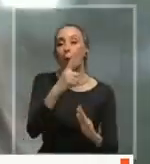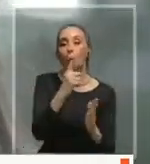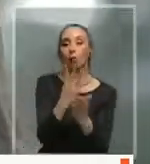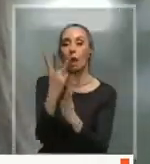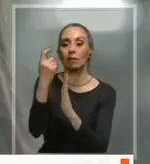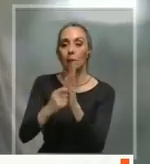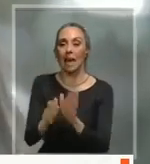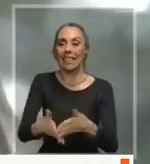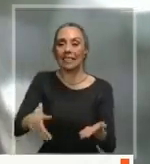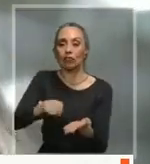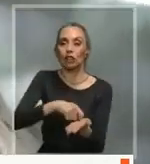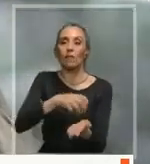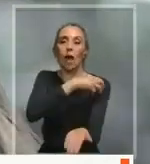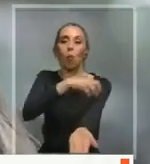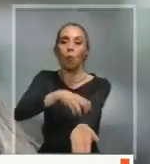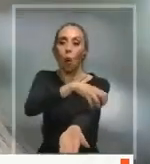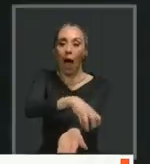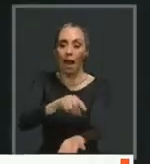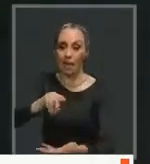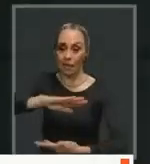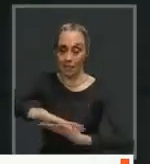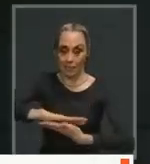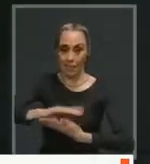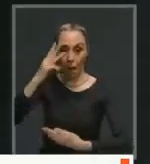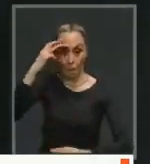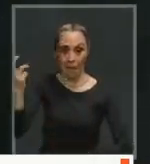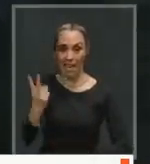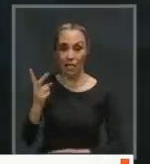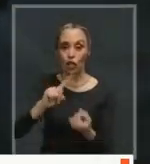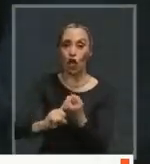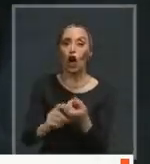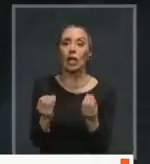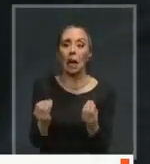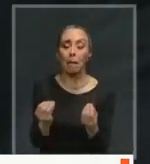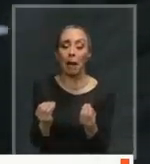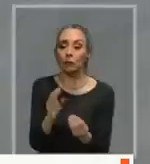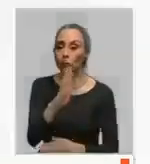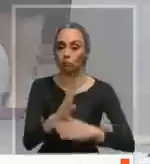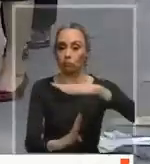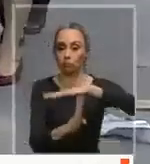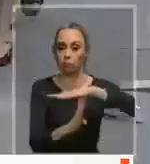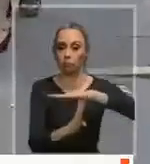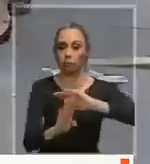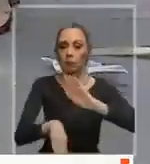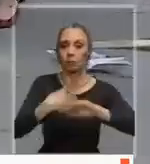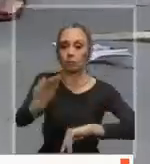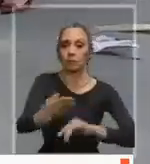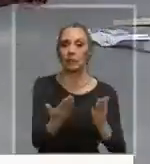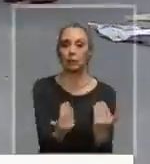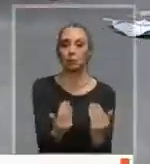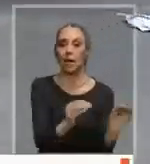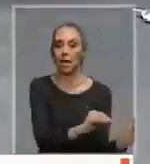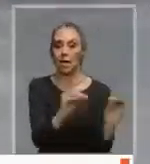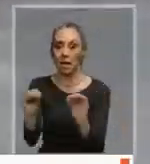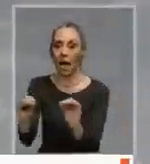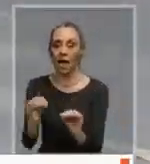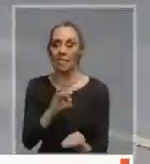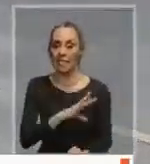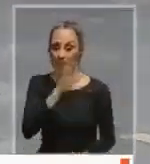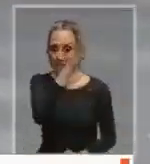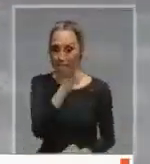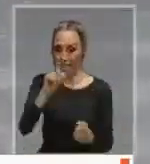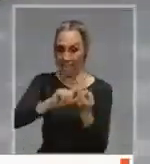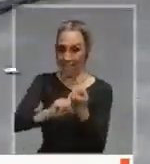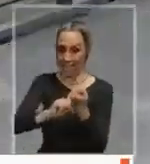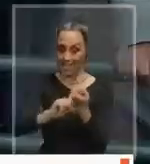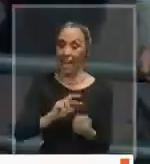registro civil. ¿Qué pasó con la celebración de la pareja mexicana? Seguramente quedó en espera, aunque en Chile, por ejemplo, las ceremonias religiosas pueden